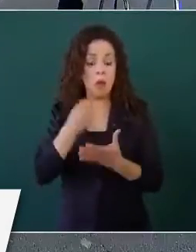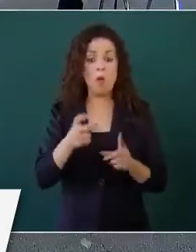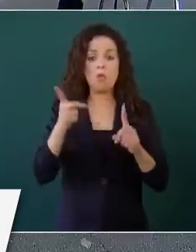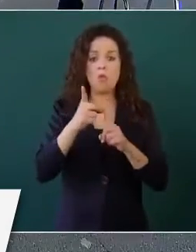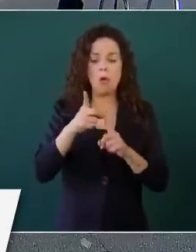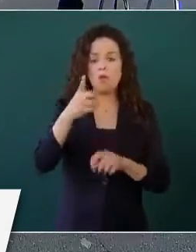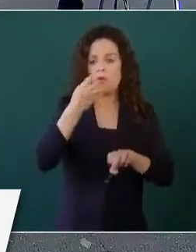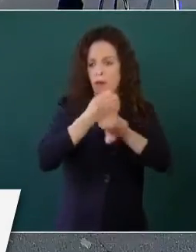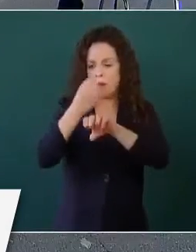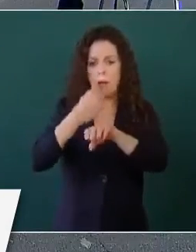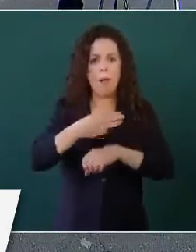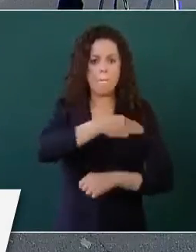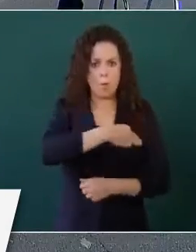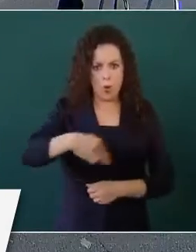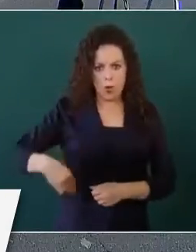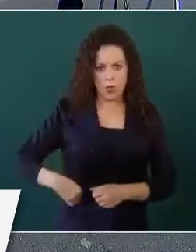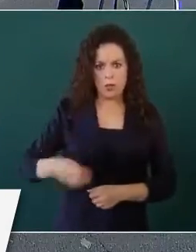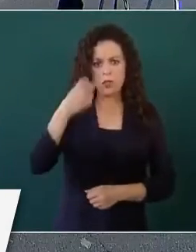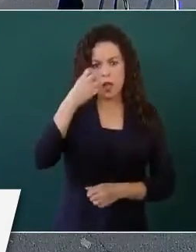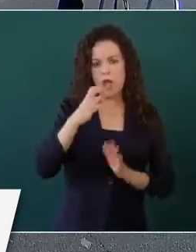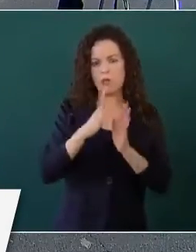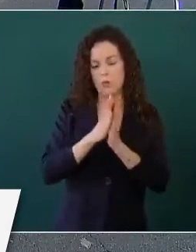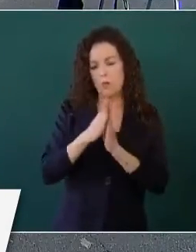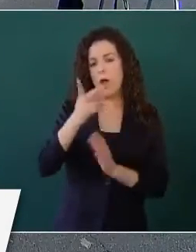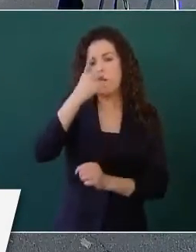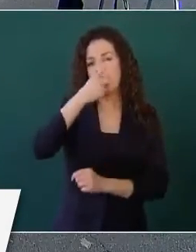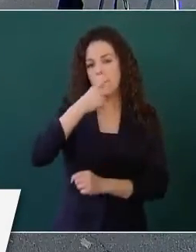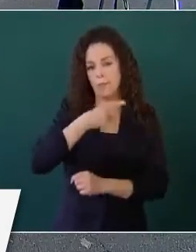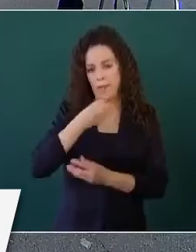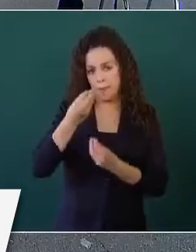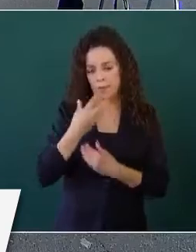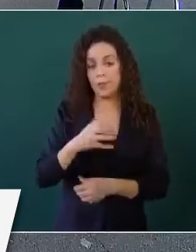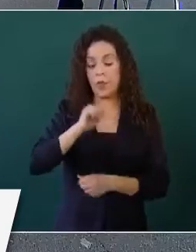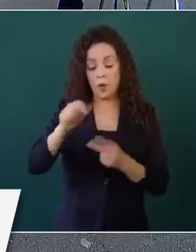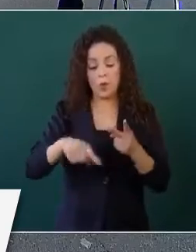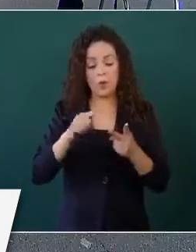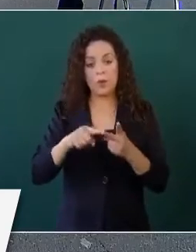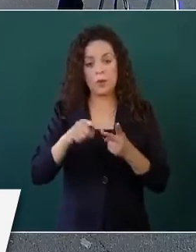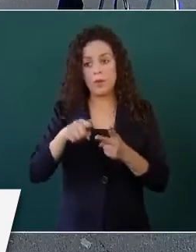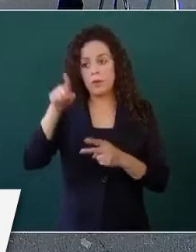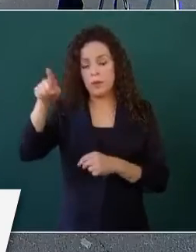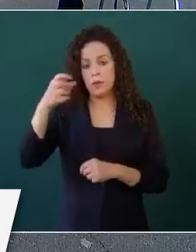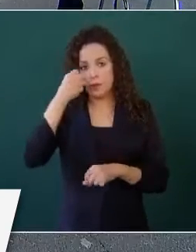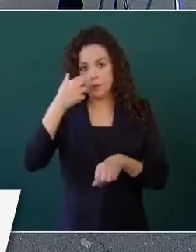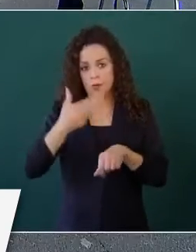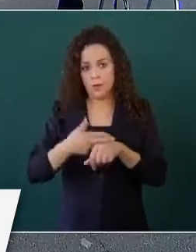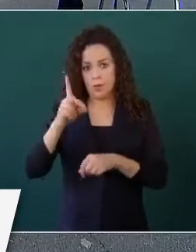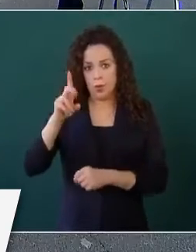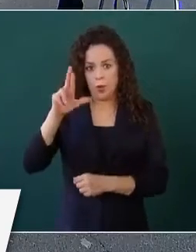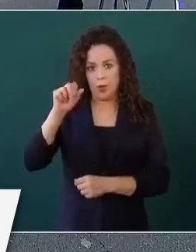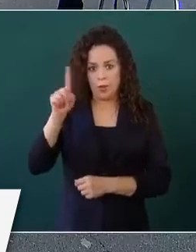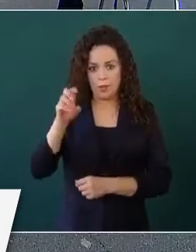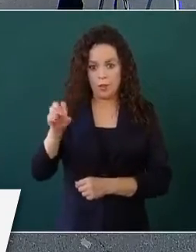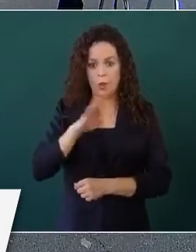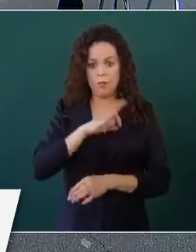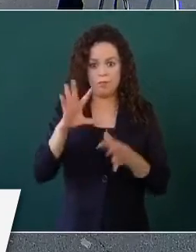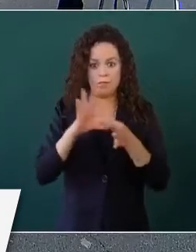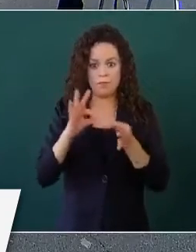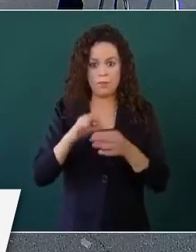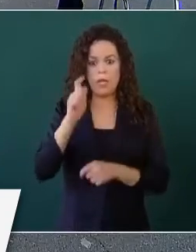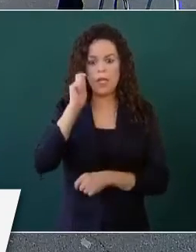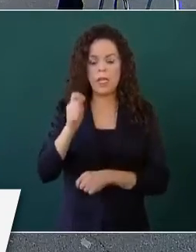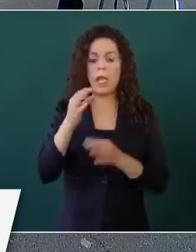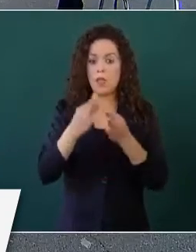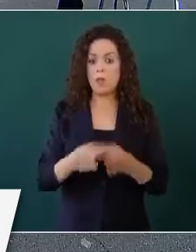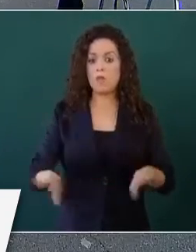gustaría de su parte. Y por parte del secretario Durazo, secretario, se está hablando de avances importantes en materia de seguridad,